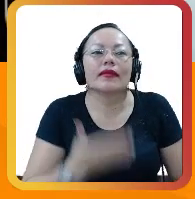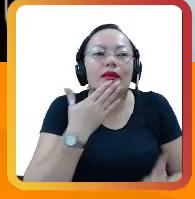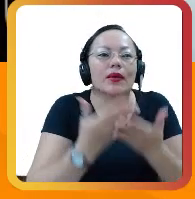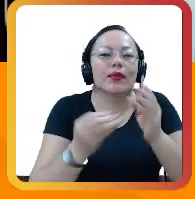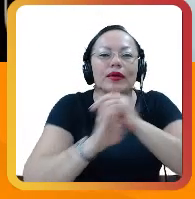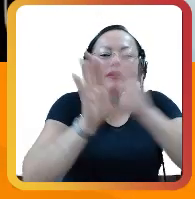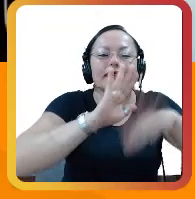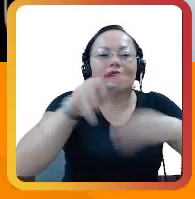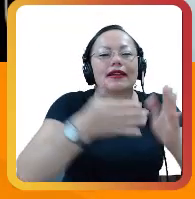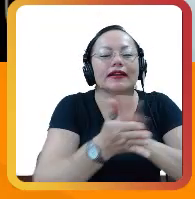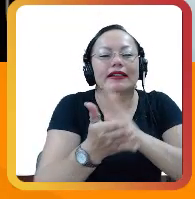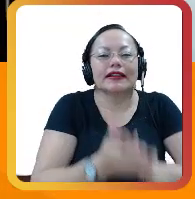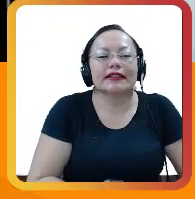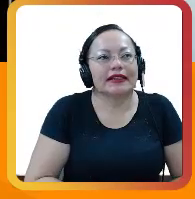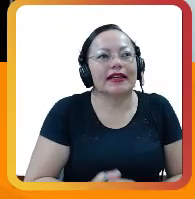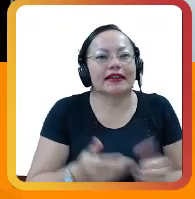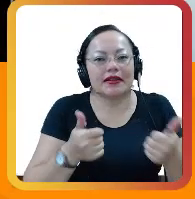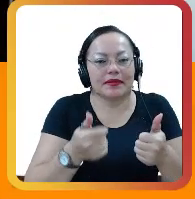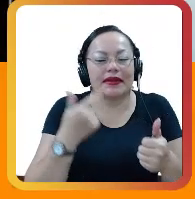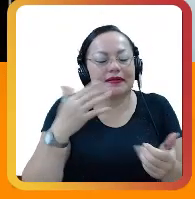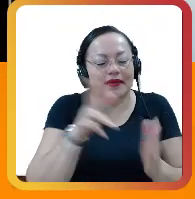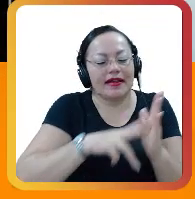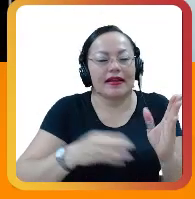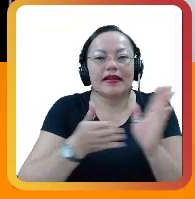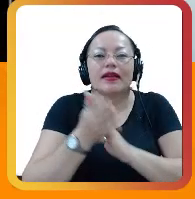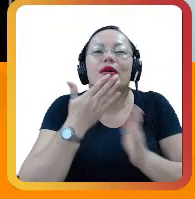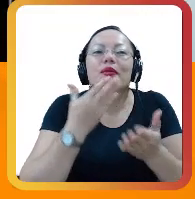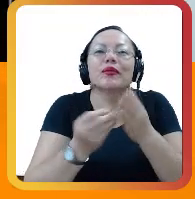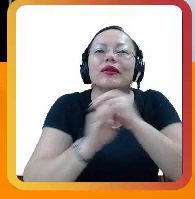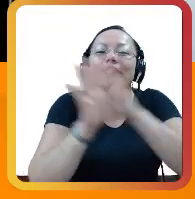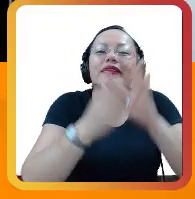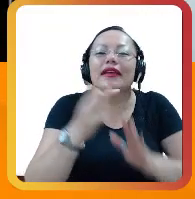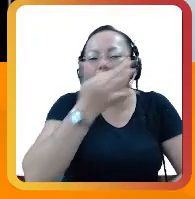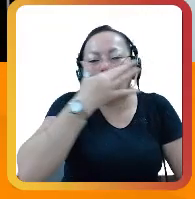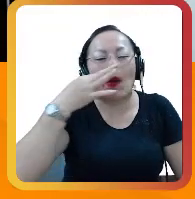para todos, feliz día de inicio de semana, ya lo había leído. Alejandro dice, hola, buenos días.